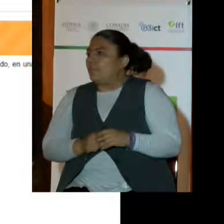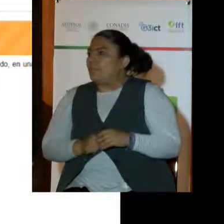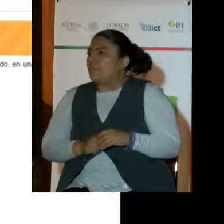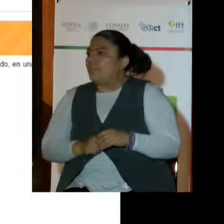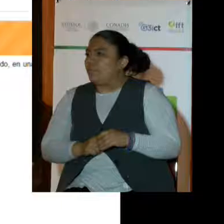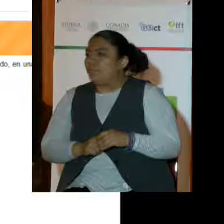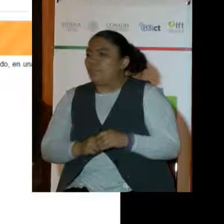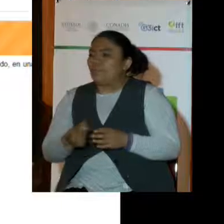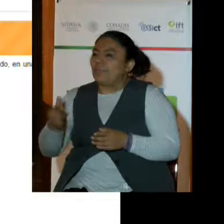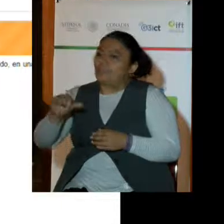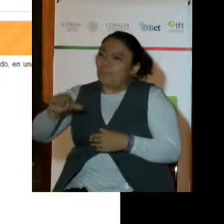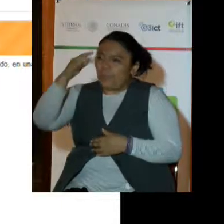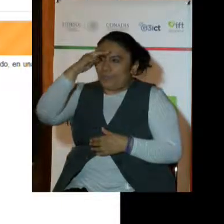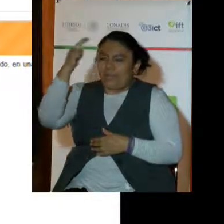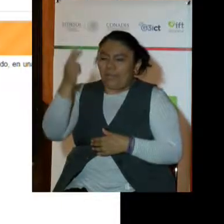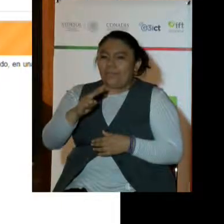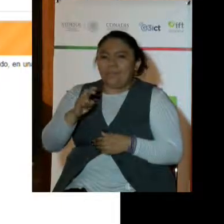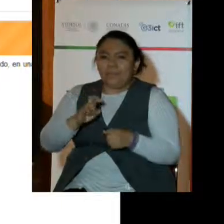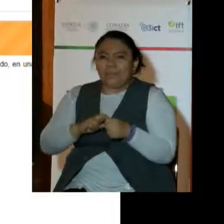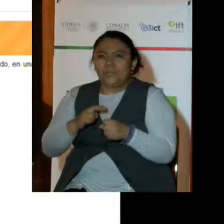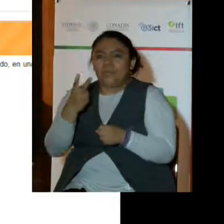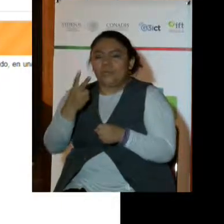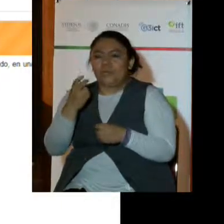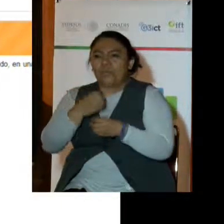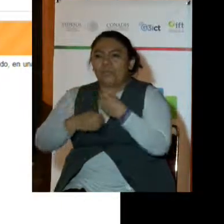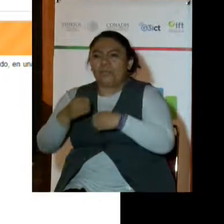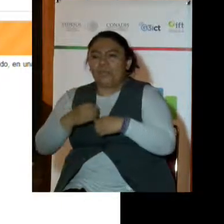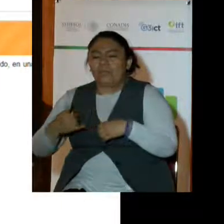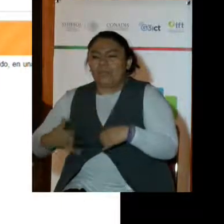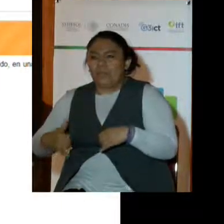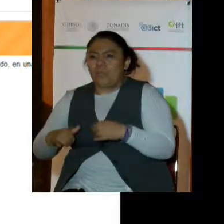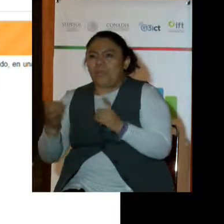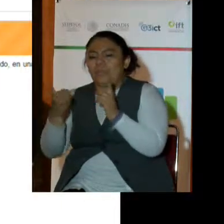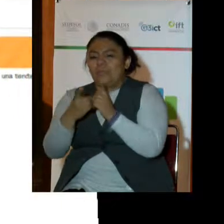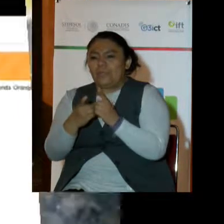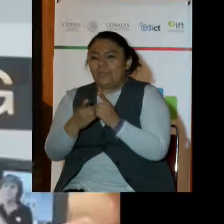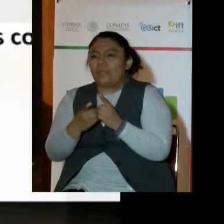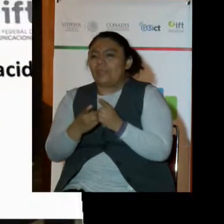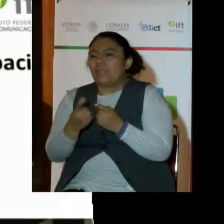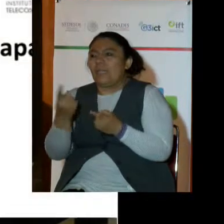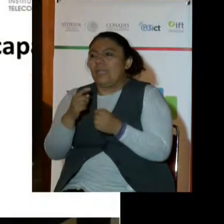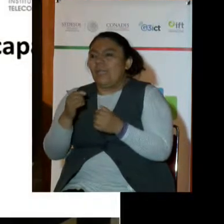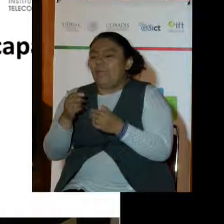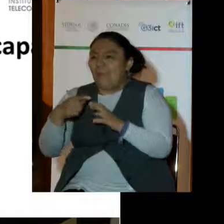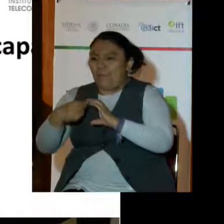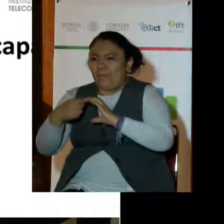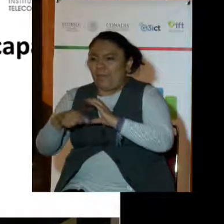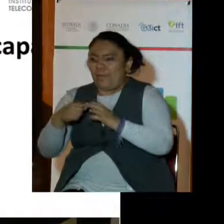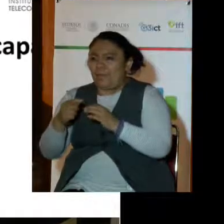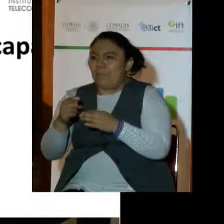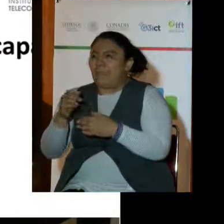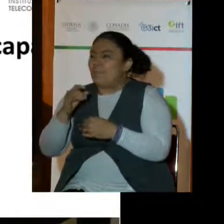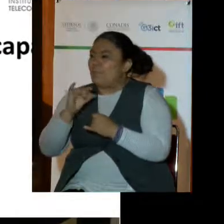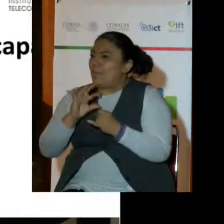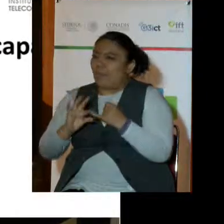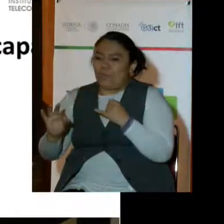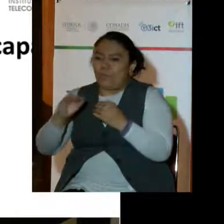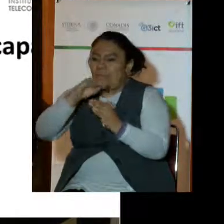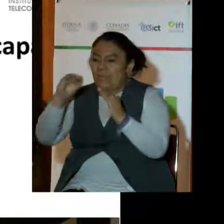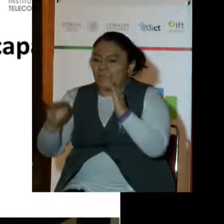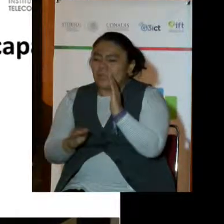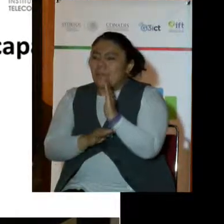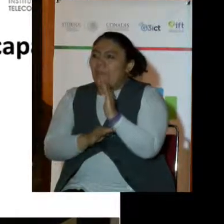Y aquí en México, en el caso de dos operadores móviles, encontré que en la página principal, pero en la última,